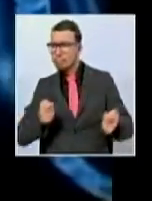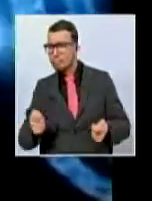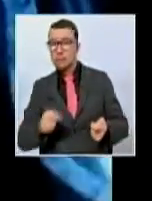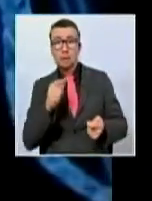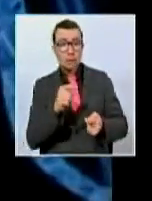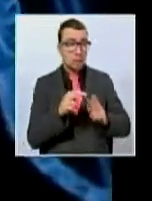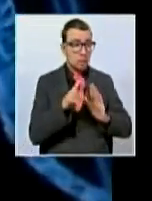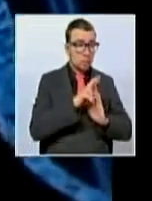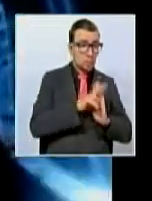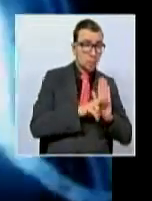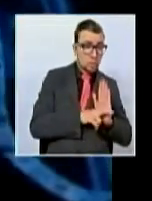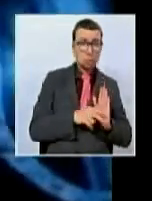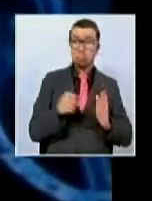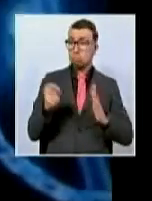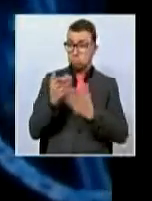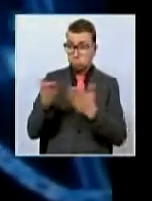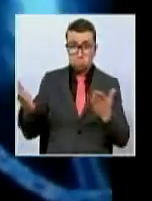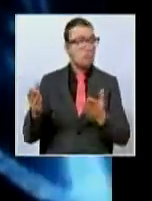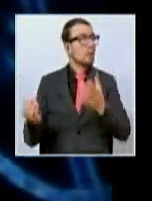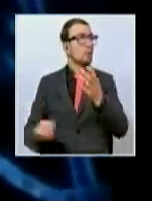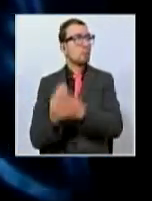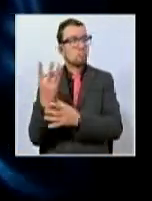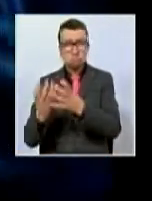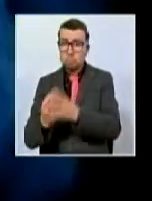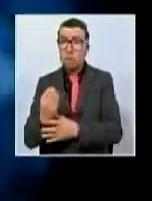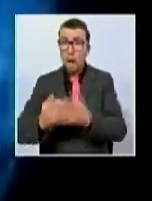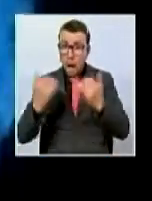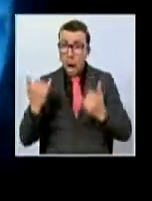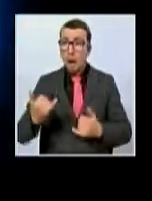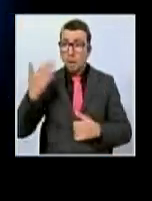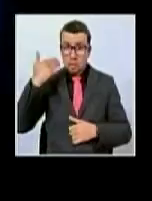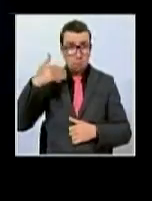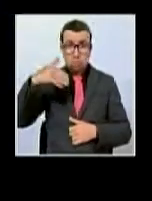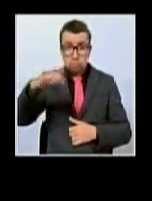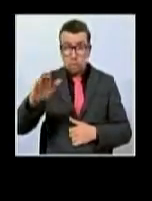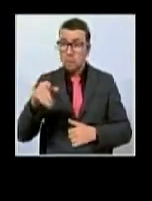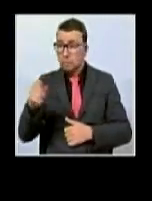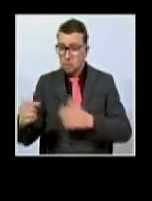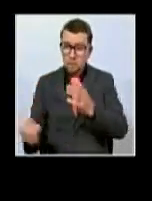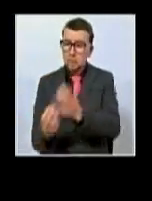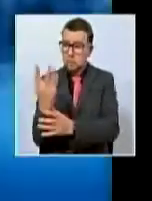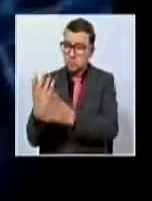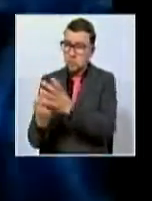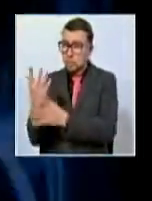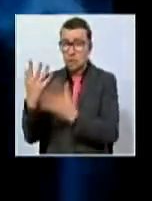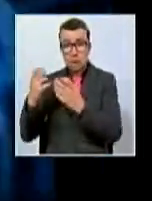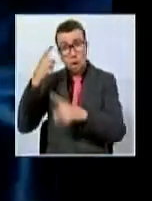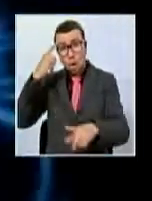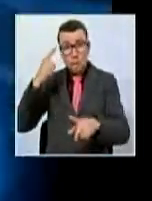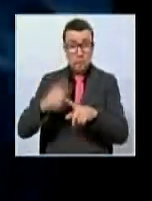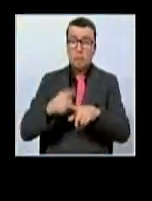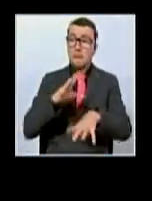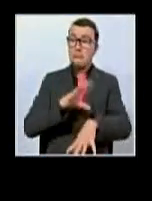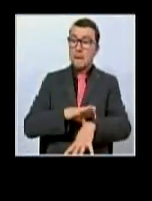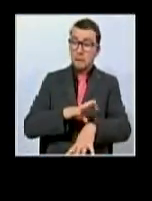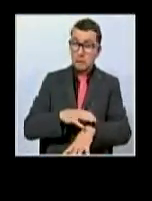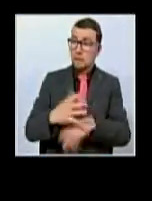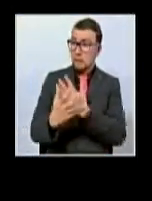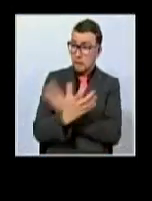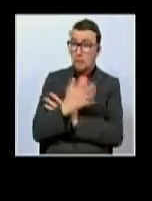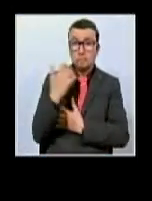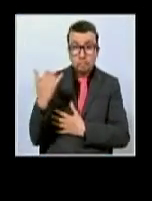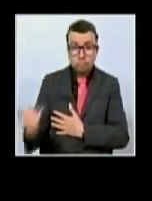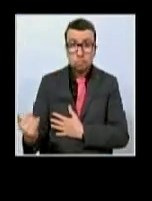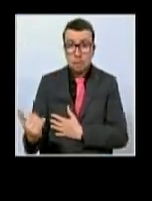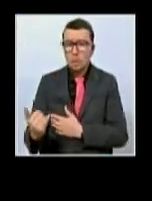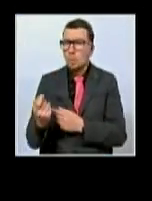los productos y todas las plantas que se cultiven de ahora en adelante para fines medicinales y científicos deben ser plantas con